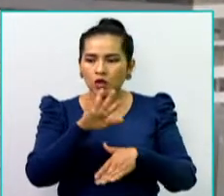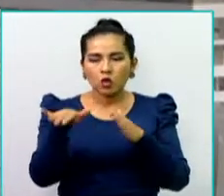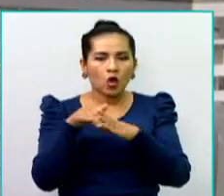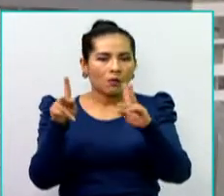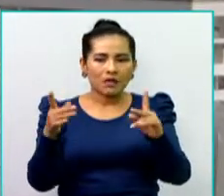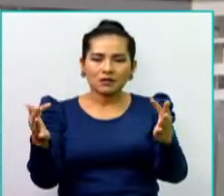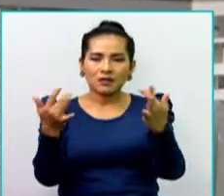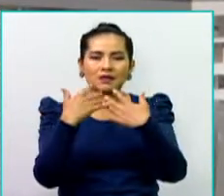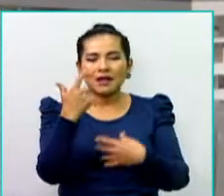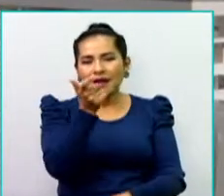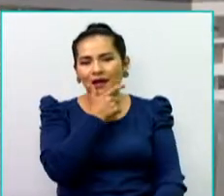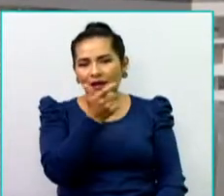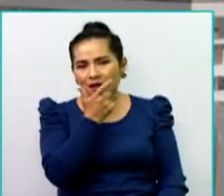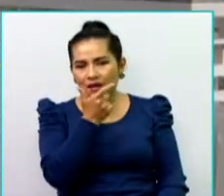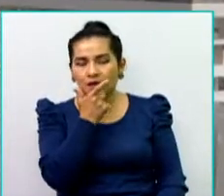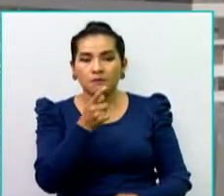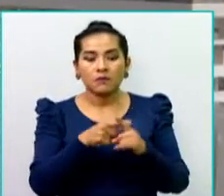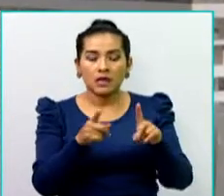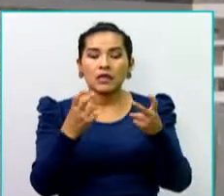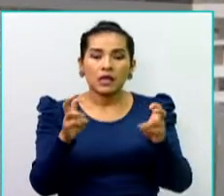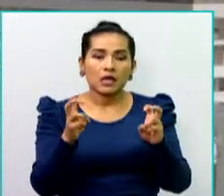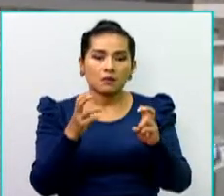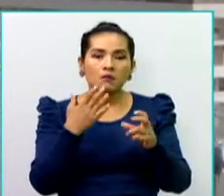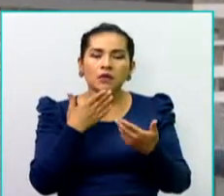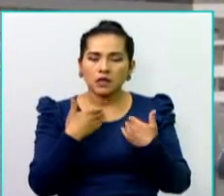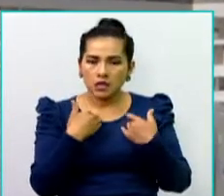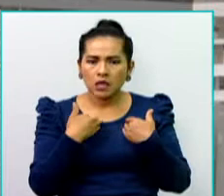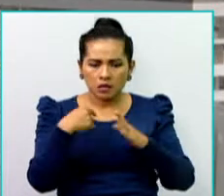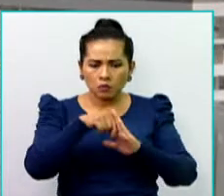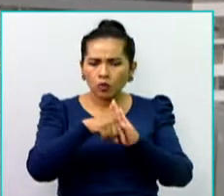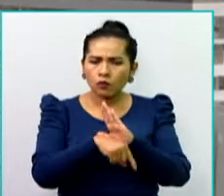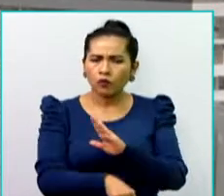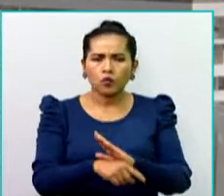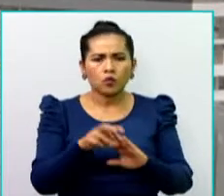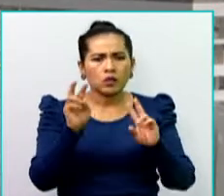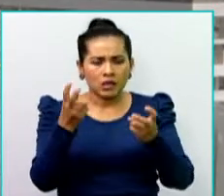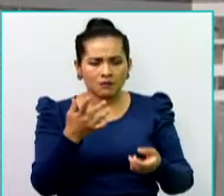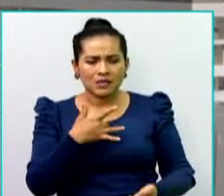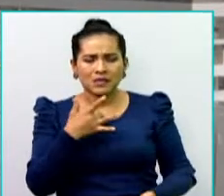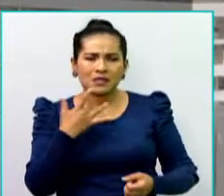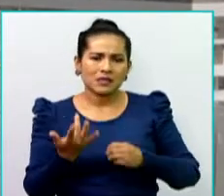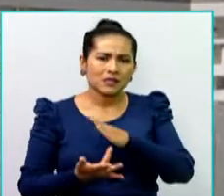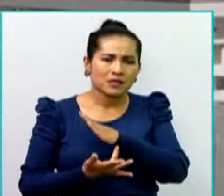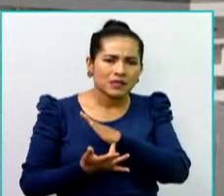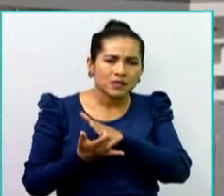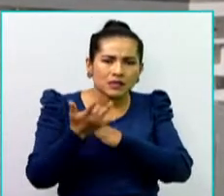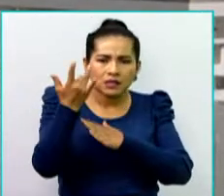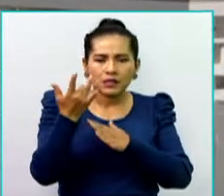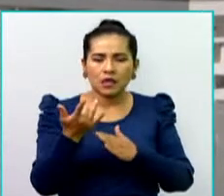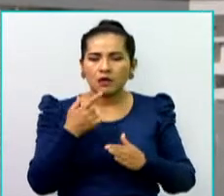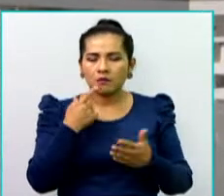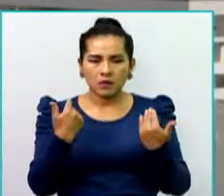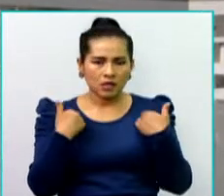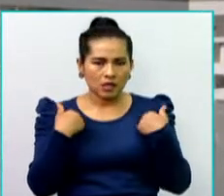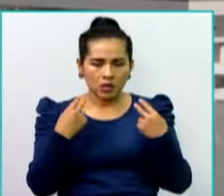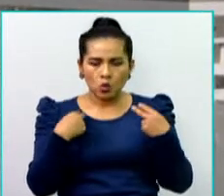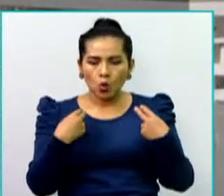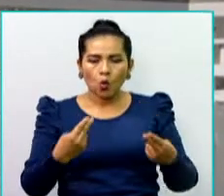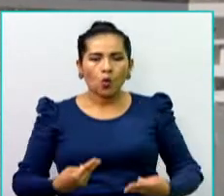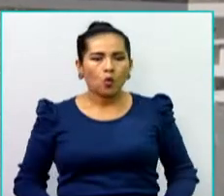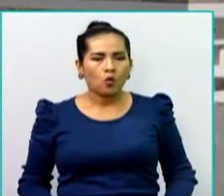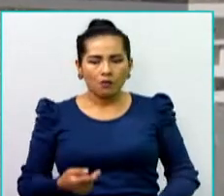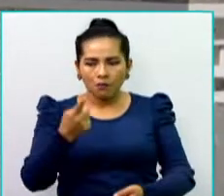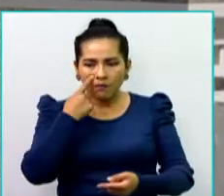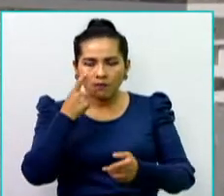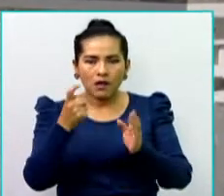pero no es una obra que tiene profundidad, insisto en eso, ¿eh? Es una obra muy humana, muy sensible, y como bien dices, hemos logrado,